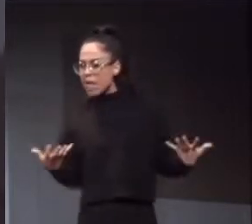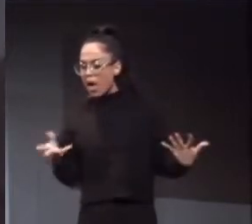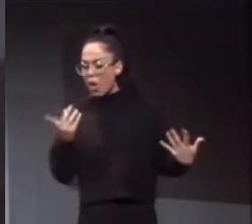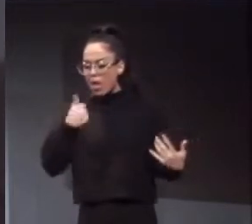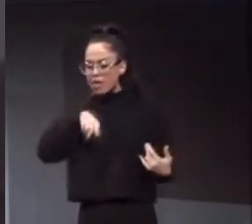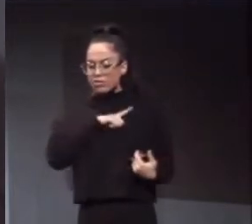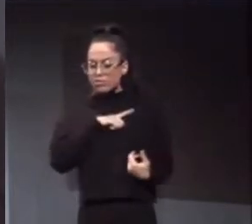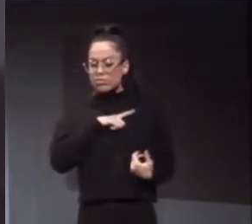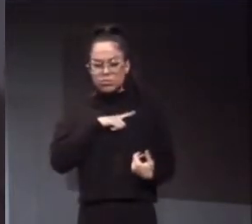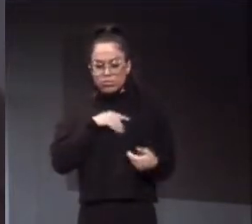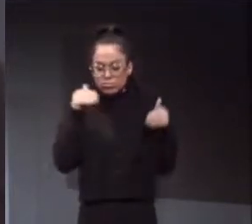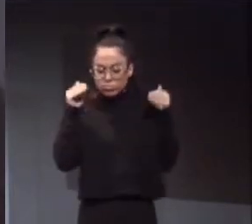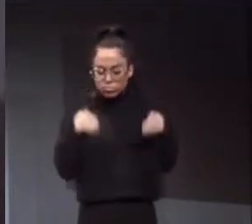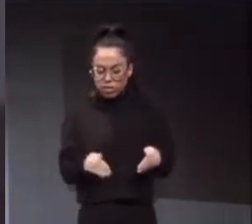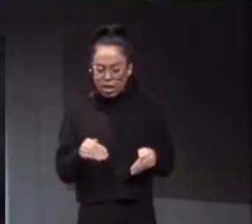muy capitalistas